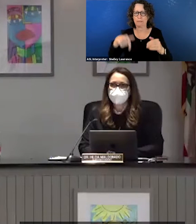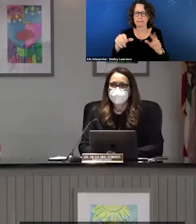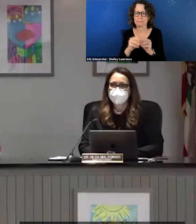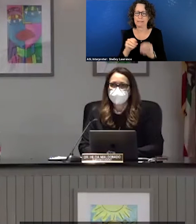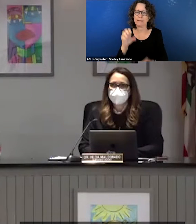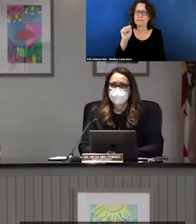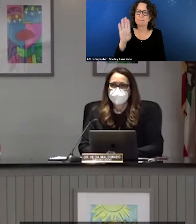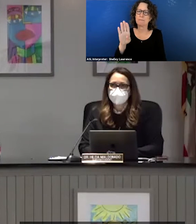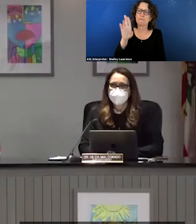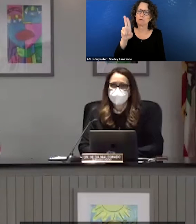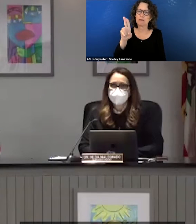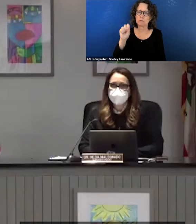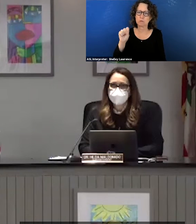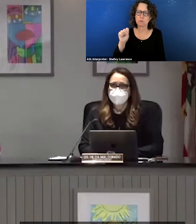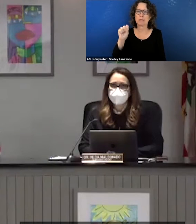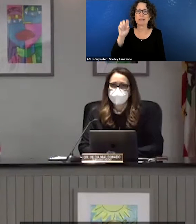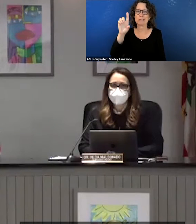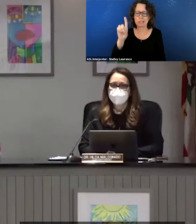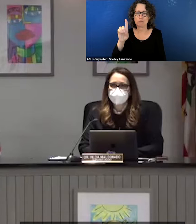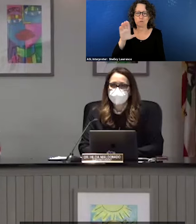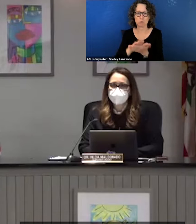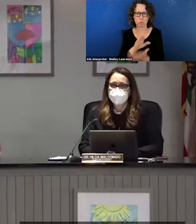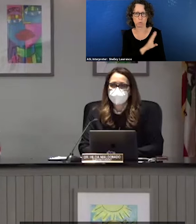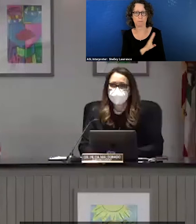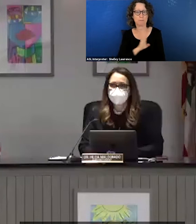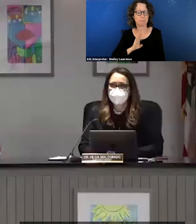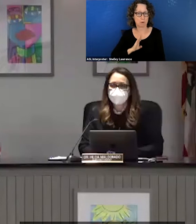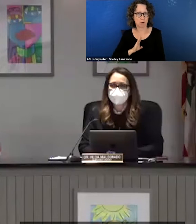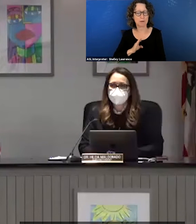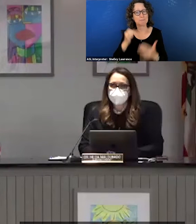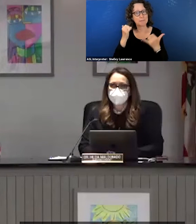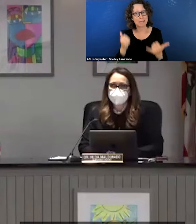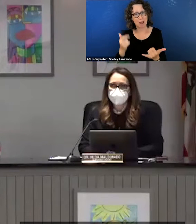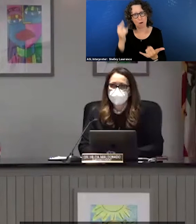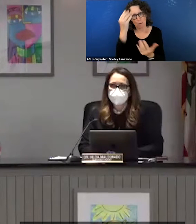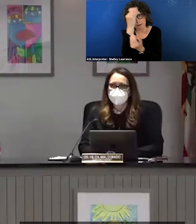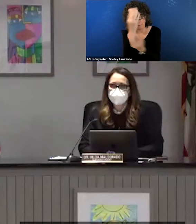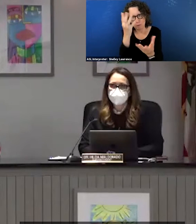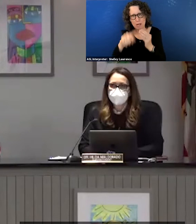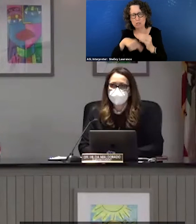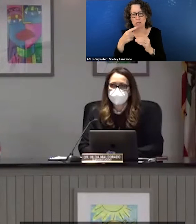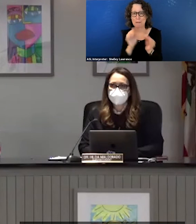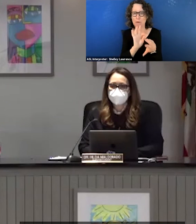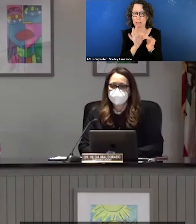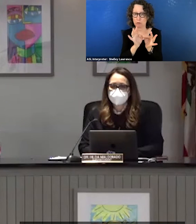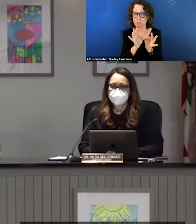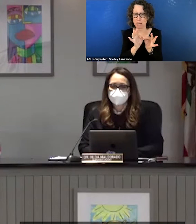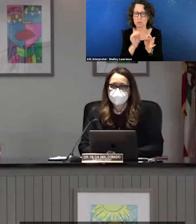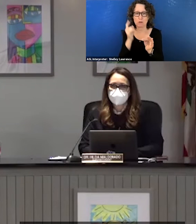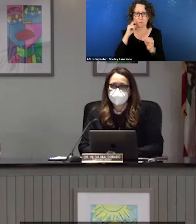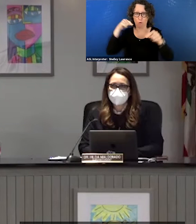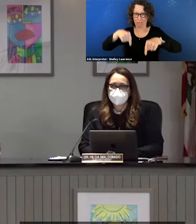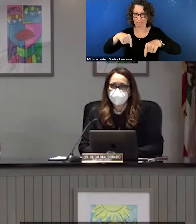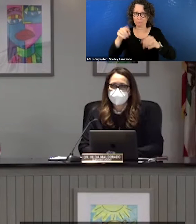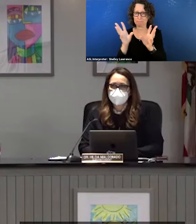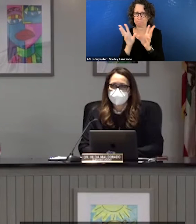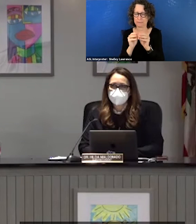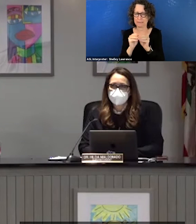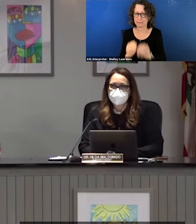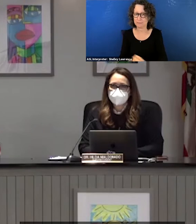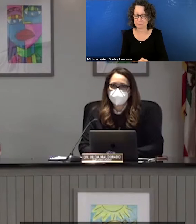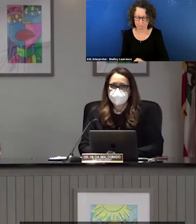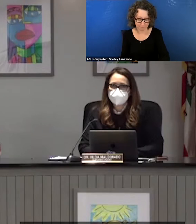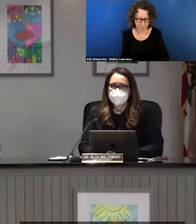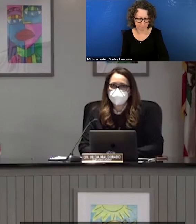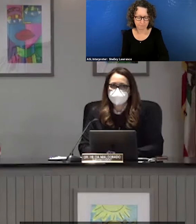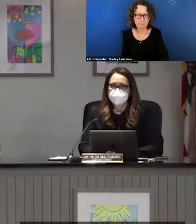inicio de sesión de esta reunión del Consejo Escolar Unificado del Distrito de Santa Bárbara. Y ahora para información acerca de interpretación para esta